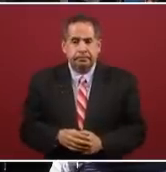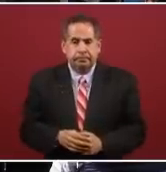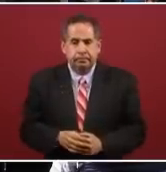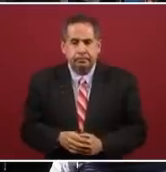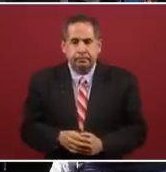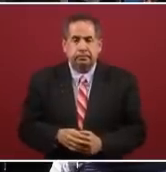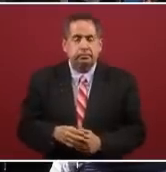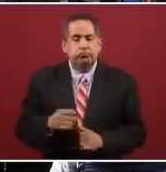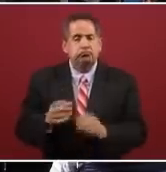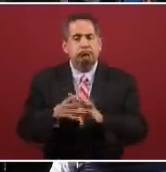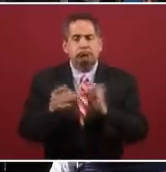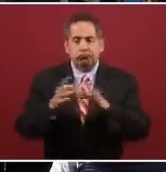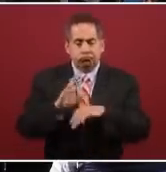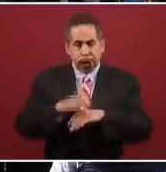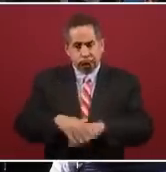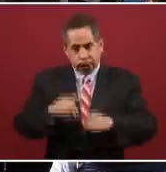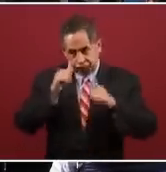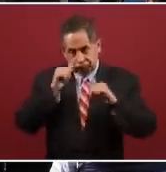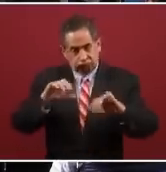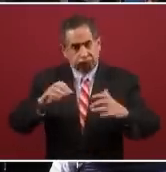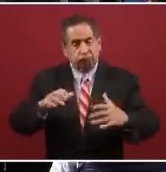Y ya se está atendiendo.